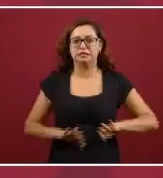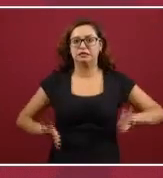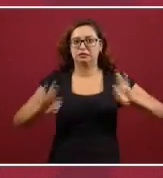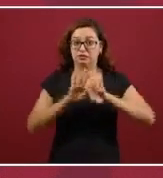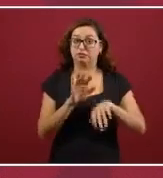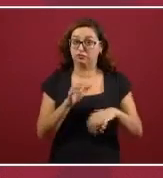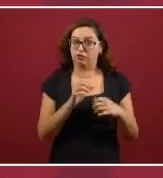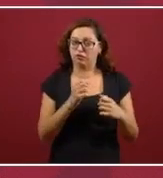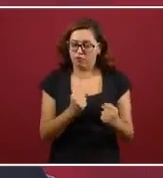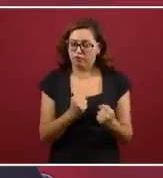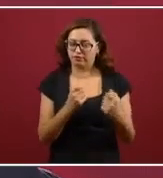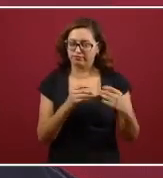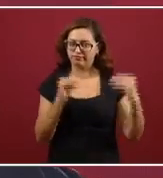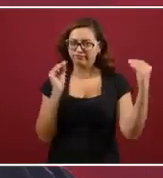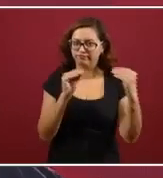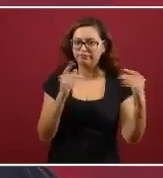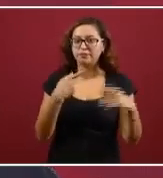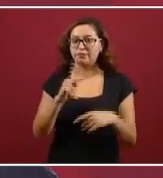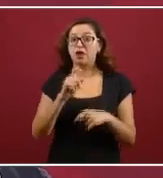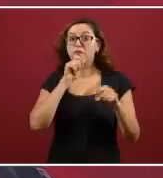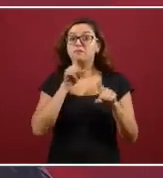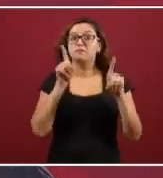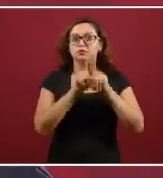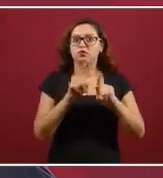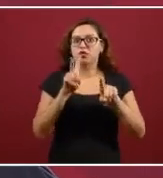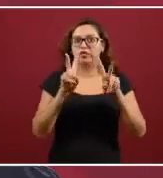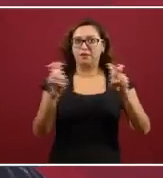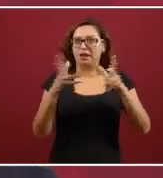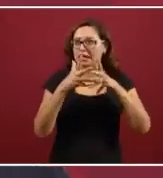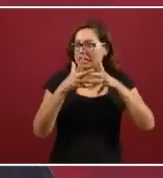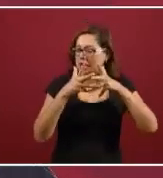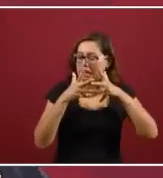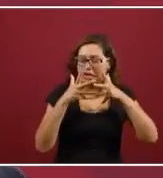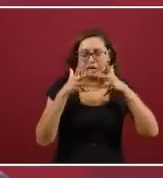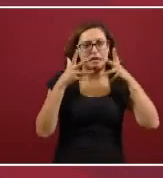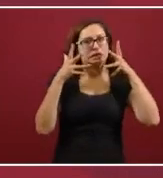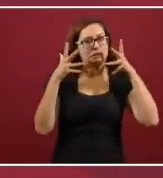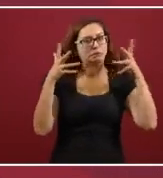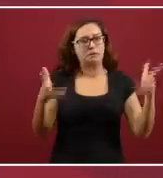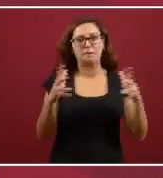grandes del mundo en volumen, en complejidad, entre dos países.